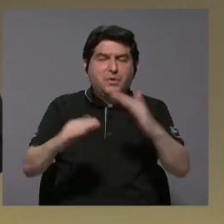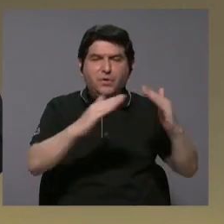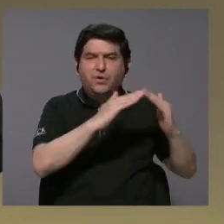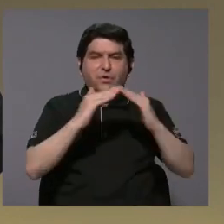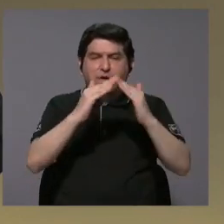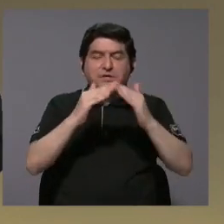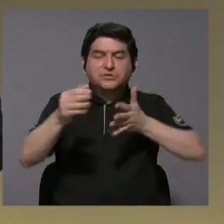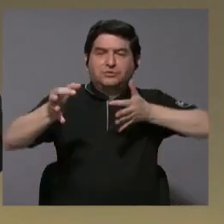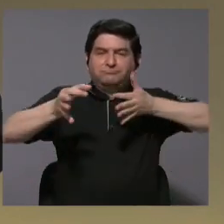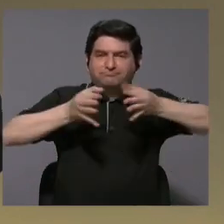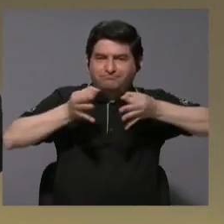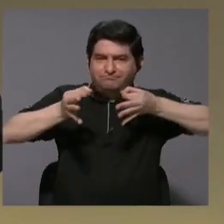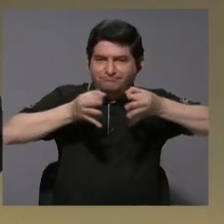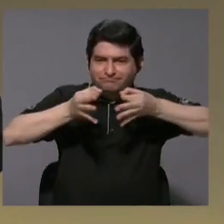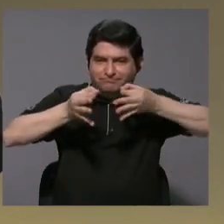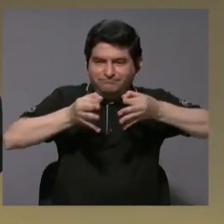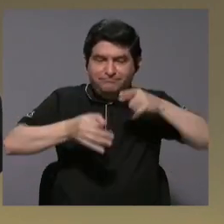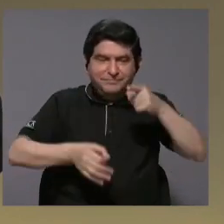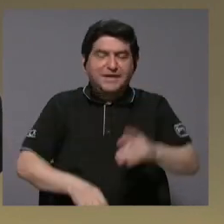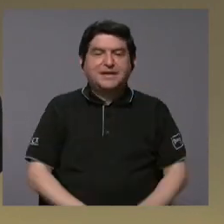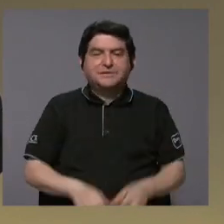tratando de explicar esos mapas